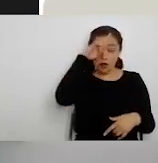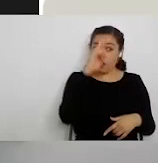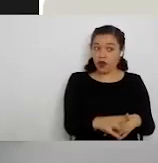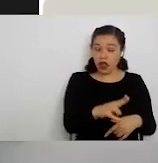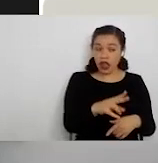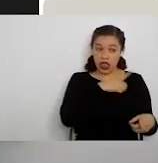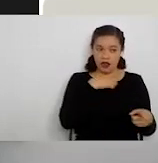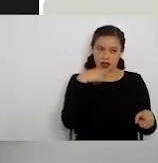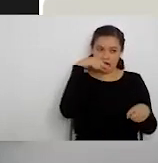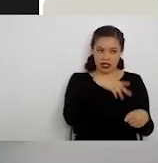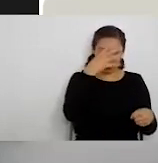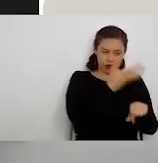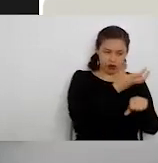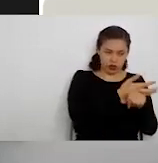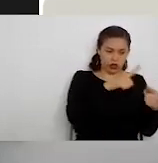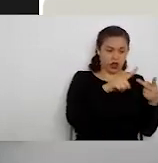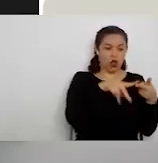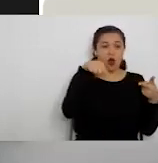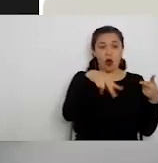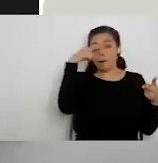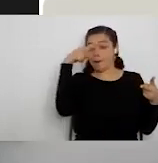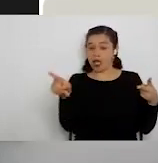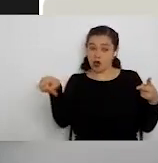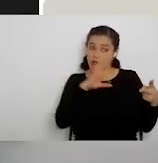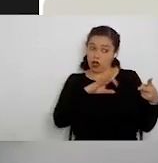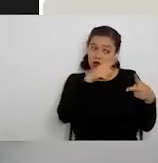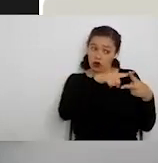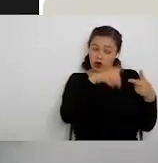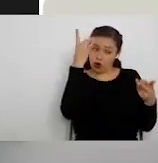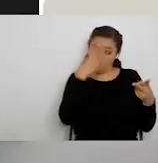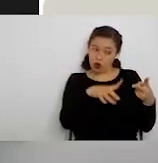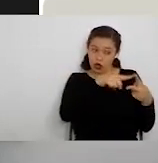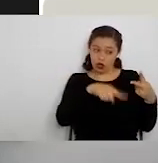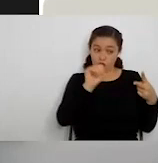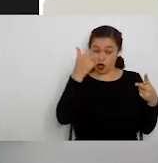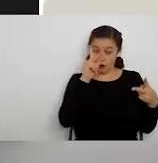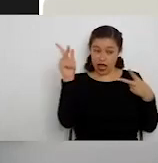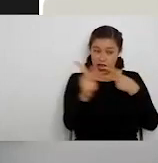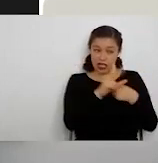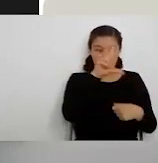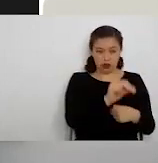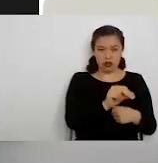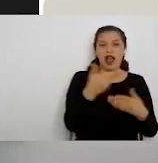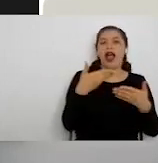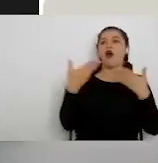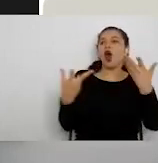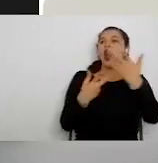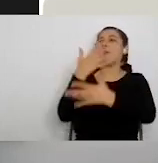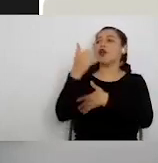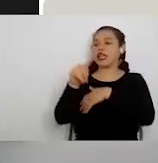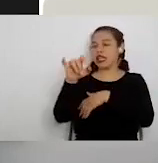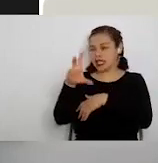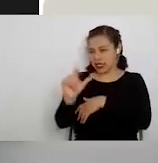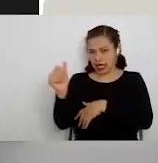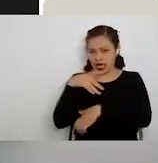en Estados Unidos o producirlos en México. Y de hecho eso ha generado que Tesla esté en un proyecto de crear empresas en Nuevo